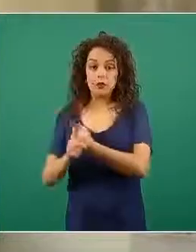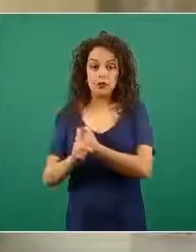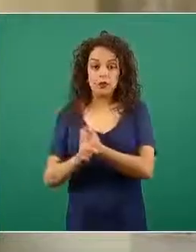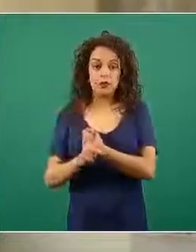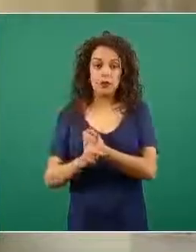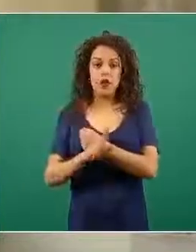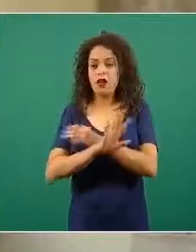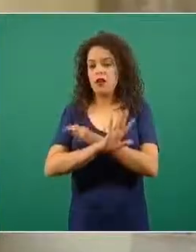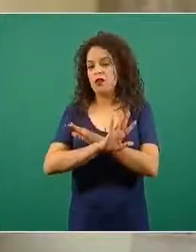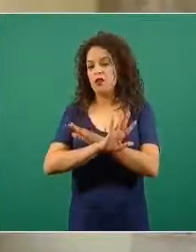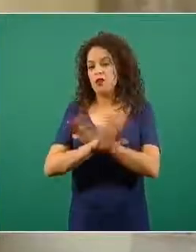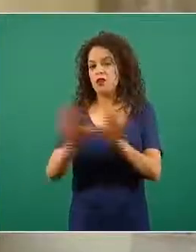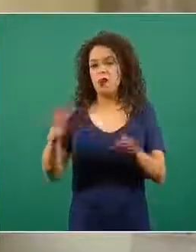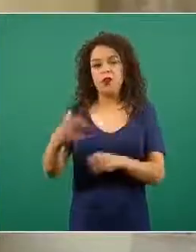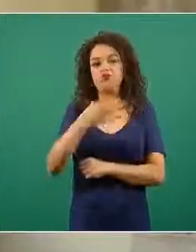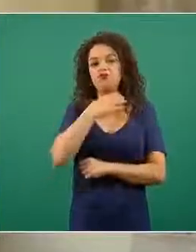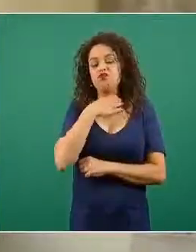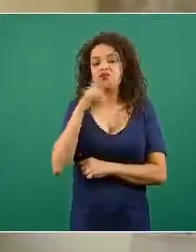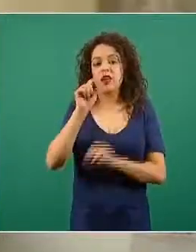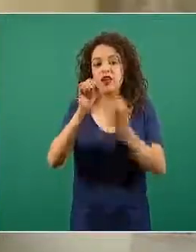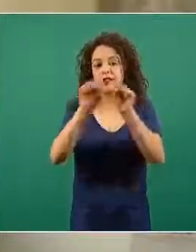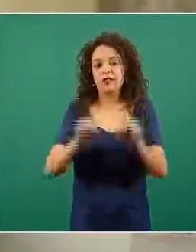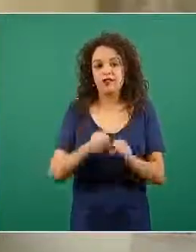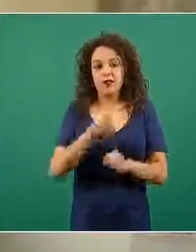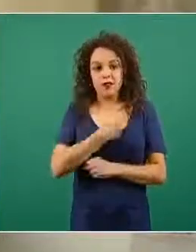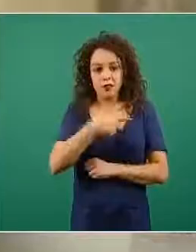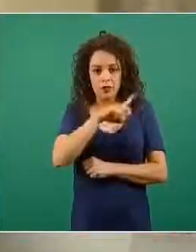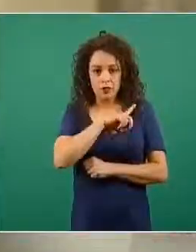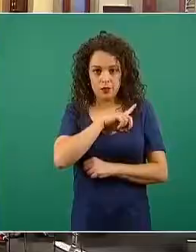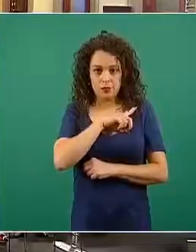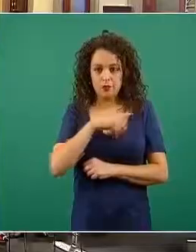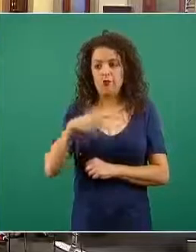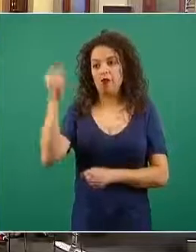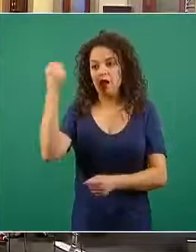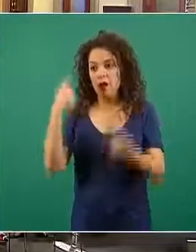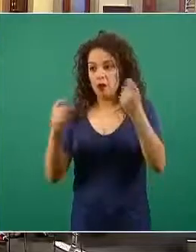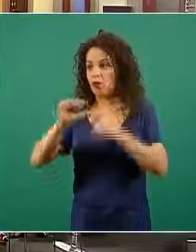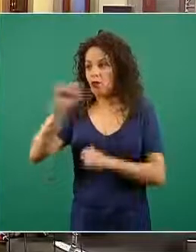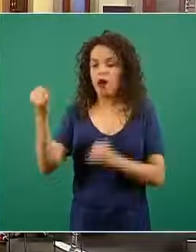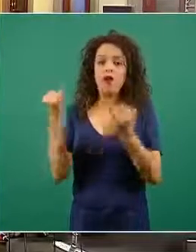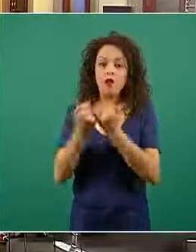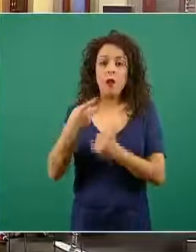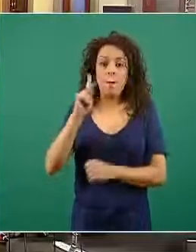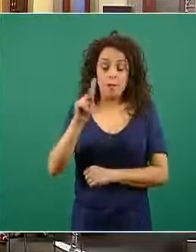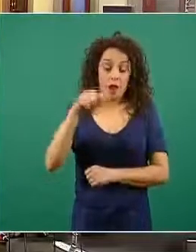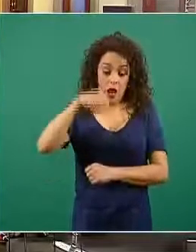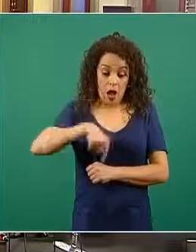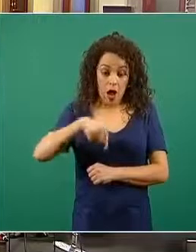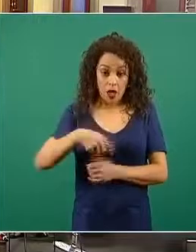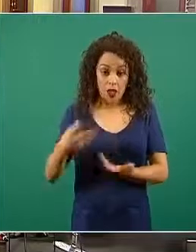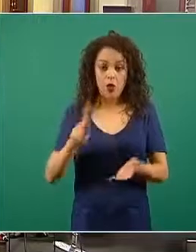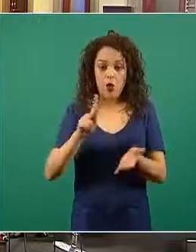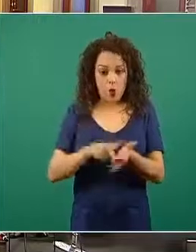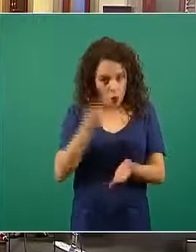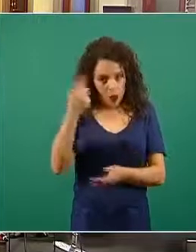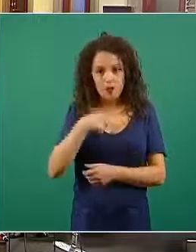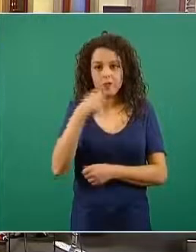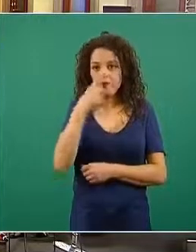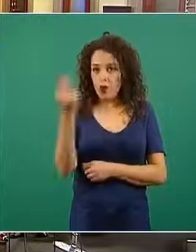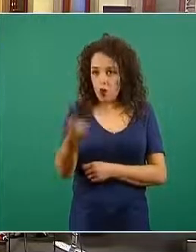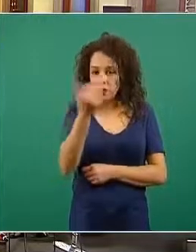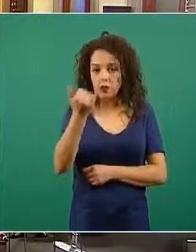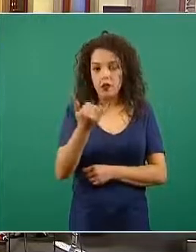sistema de salud, en otros casi se desborda. Aquí afortunadamente, y vuelvo nuevamente a agradecerles a ustedes y a toda la gente